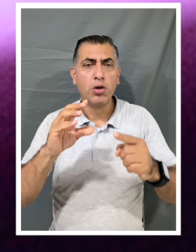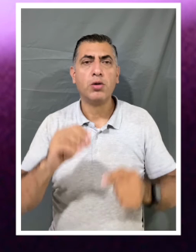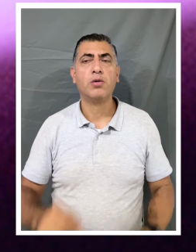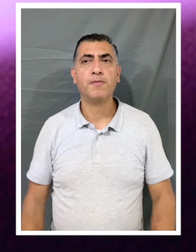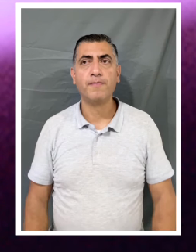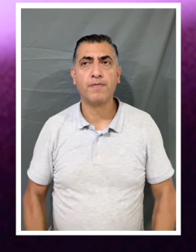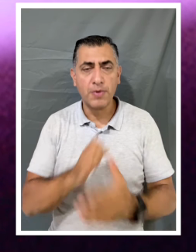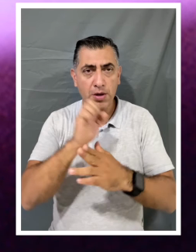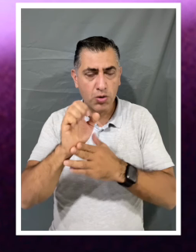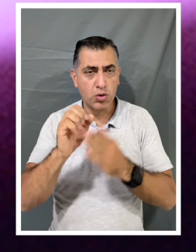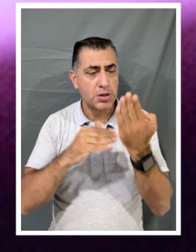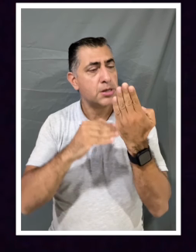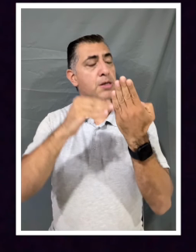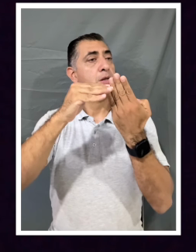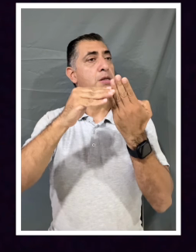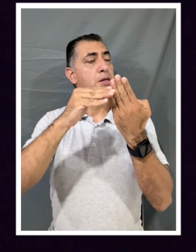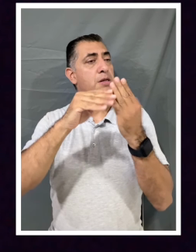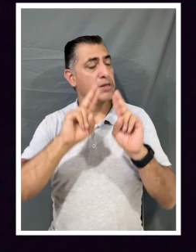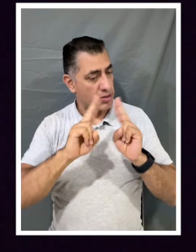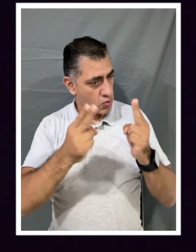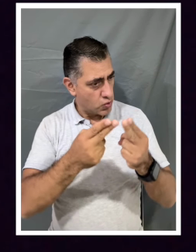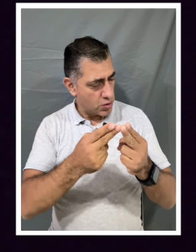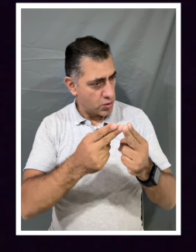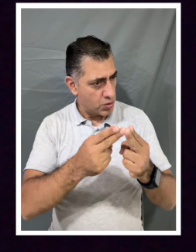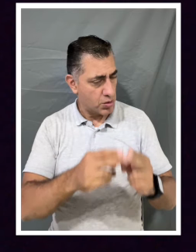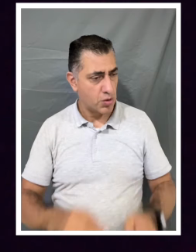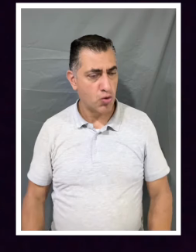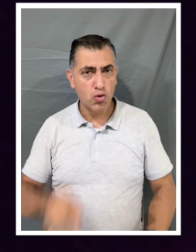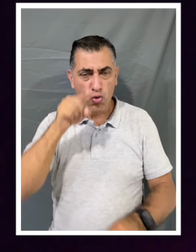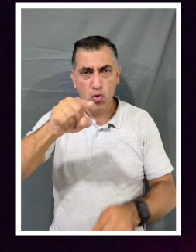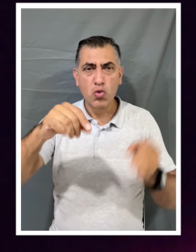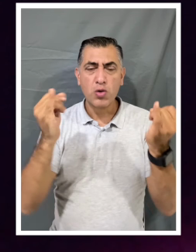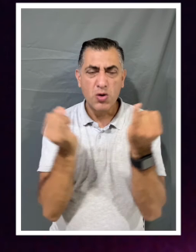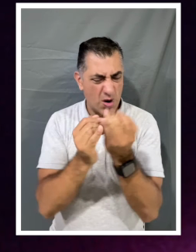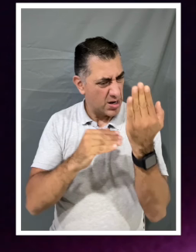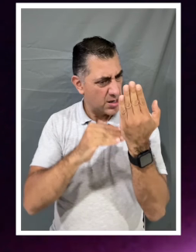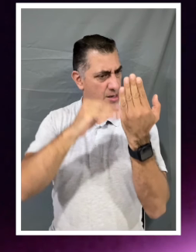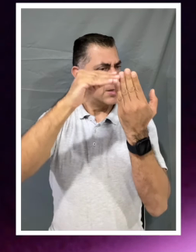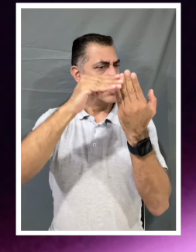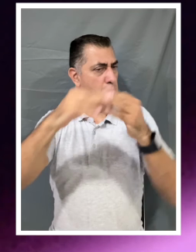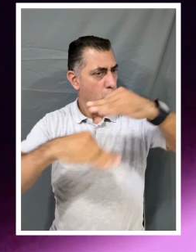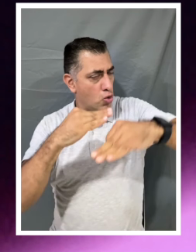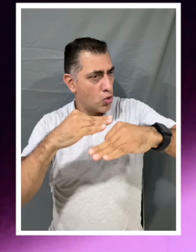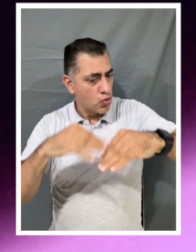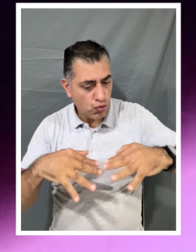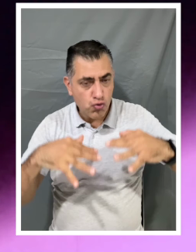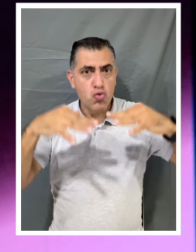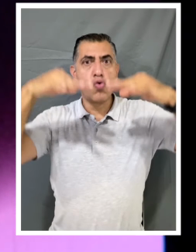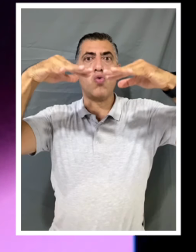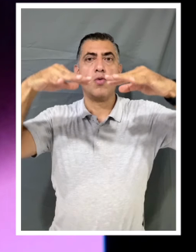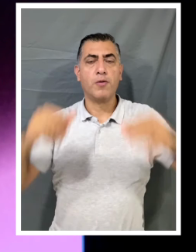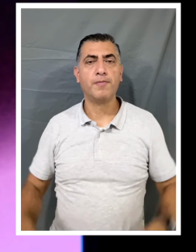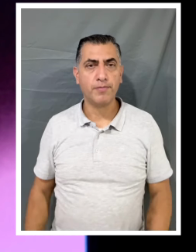eso dice que crecimiento qué integral es decir tú tienes que crecer también Mira hay veces